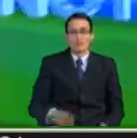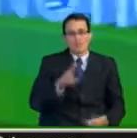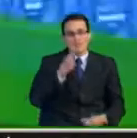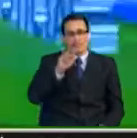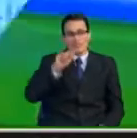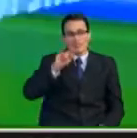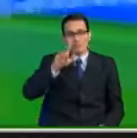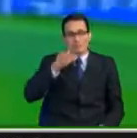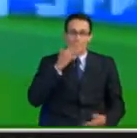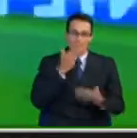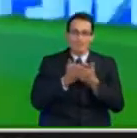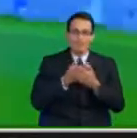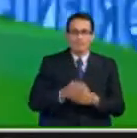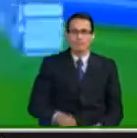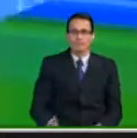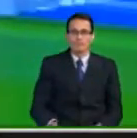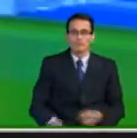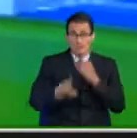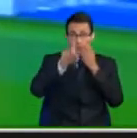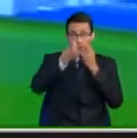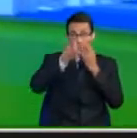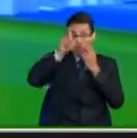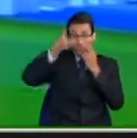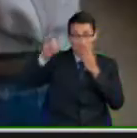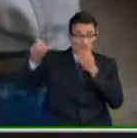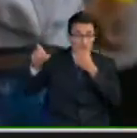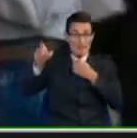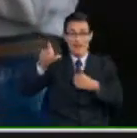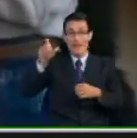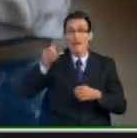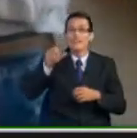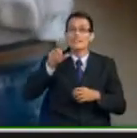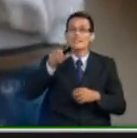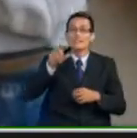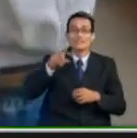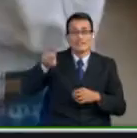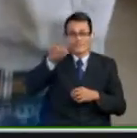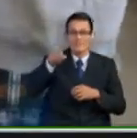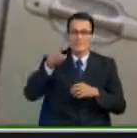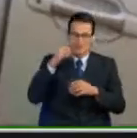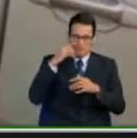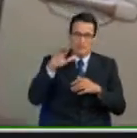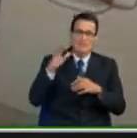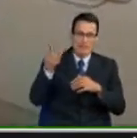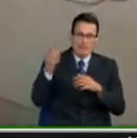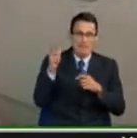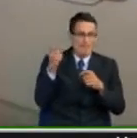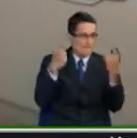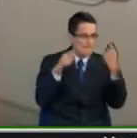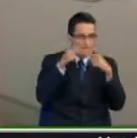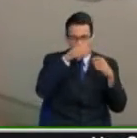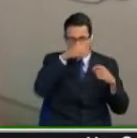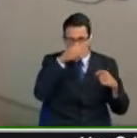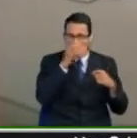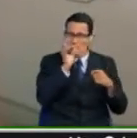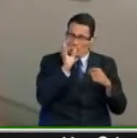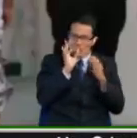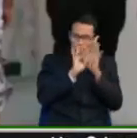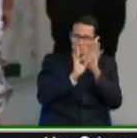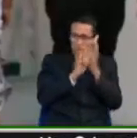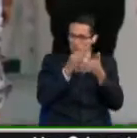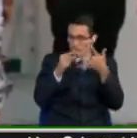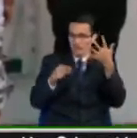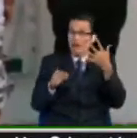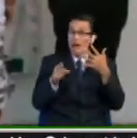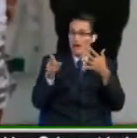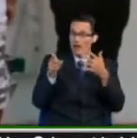Seis personas presuntamente vinculadas con el tráfico, distribución y venta de estupefacientes en el municipio de Cimitarra, en Santander,